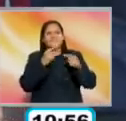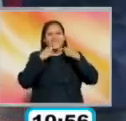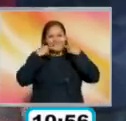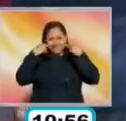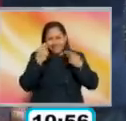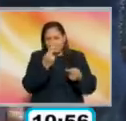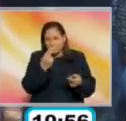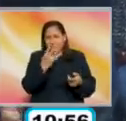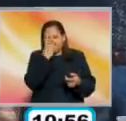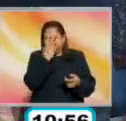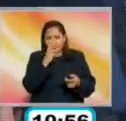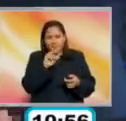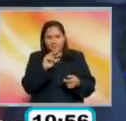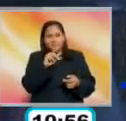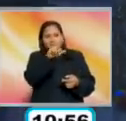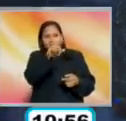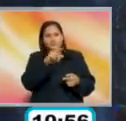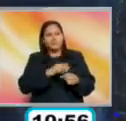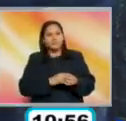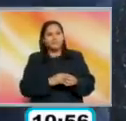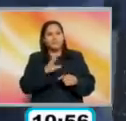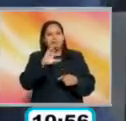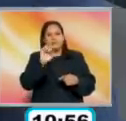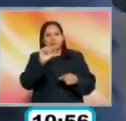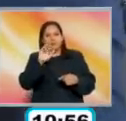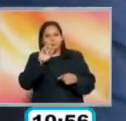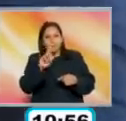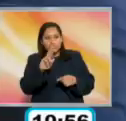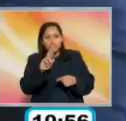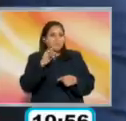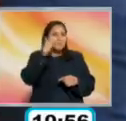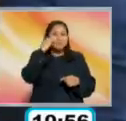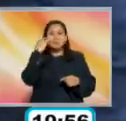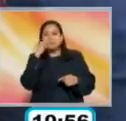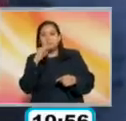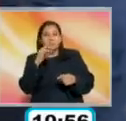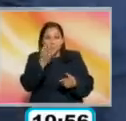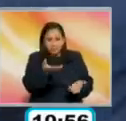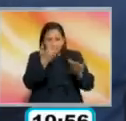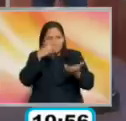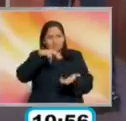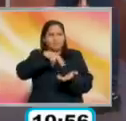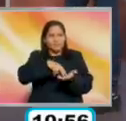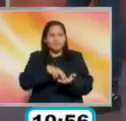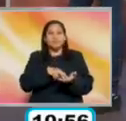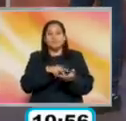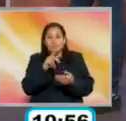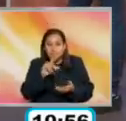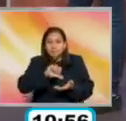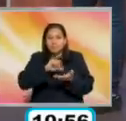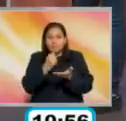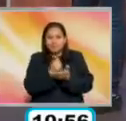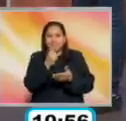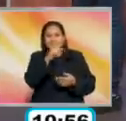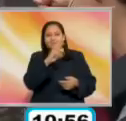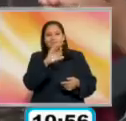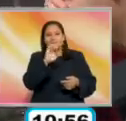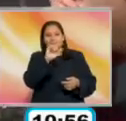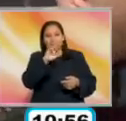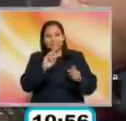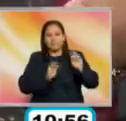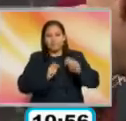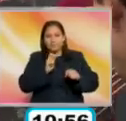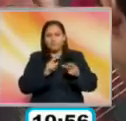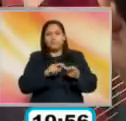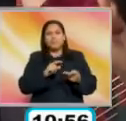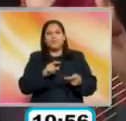carajo, qué bárbaro. Eso. César Contreras. No se ve, a ver, parte. Ok, que Es se un pare. niño. Ok. César Contreras, percusionista.